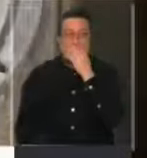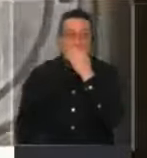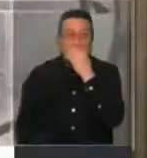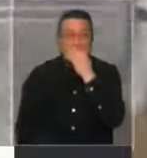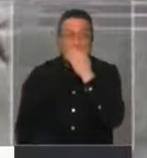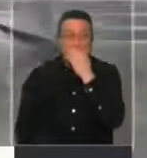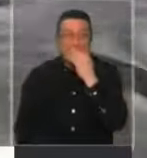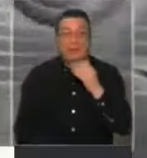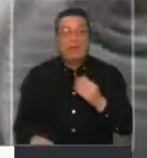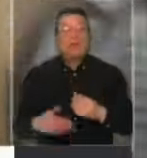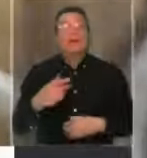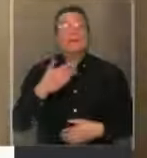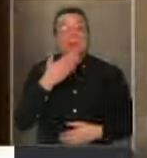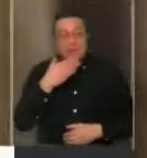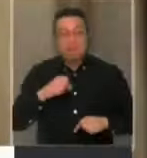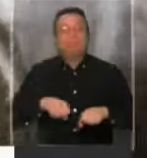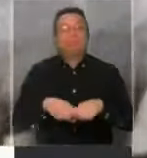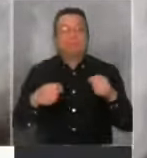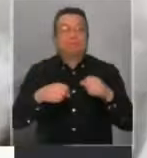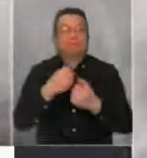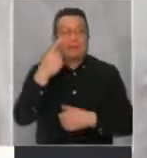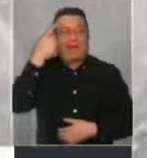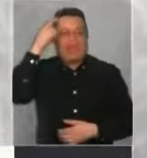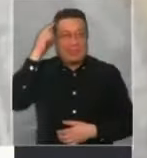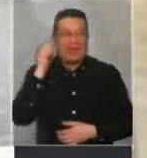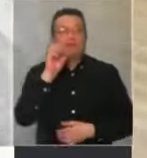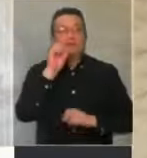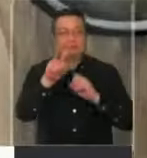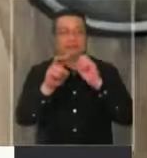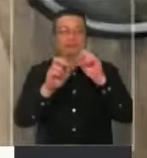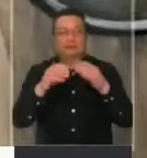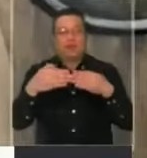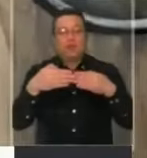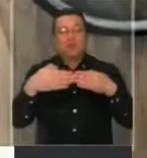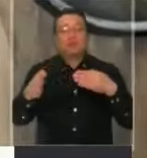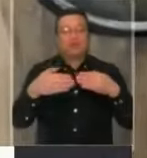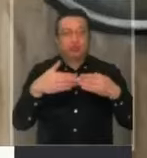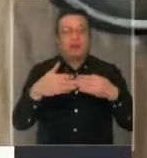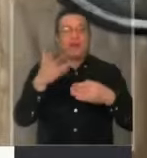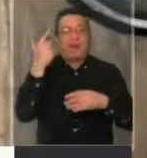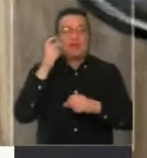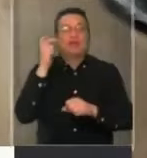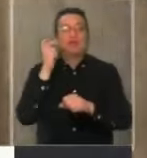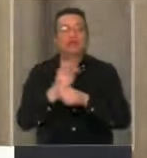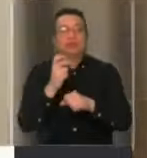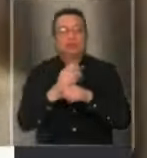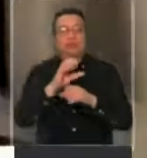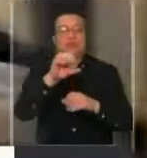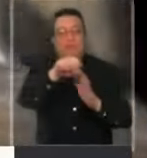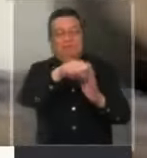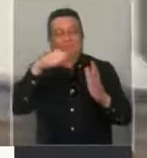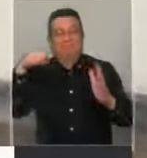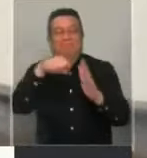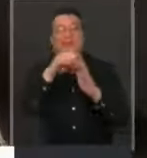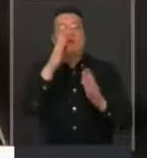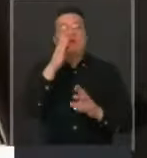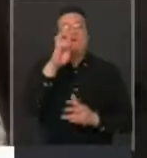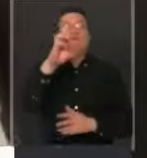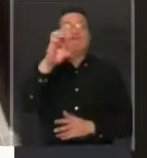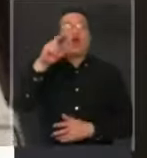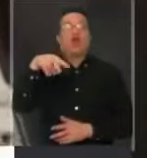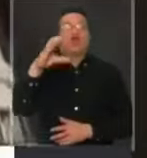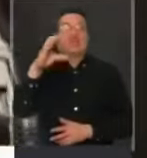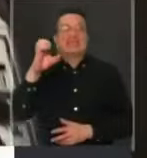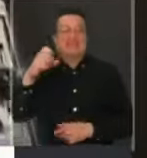Pero además lamentan los daños que todavía son evidentes en sus puertas de ingreso cuando robaron manillas de bronce. Todo